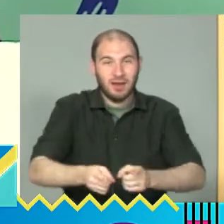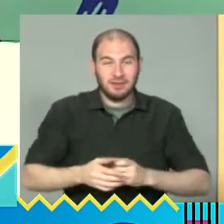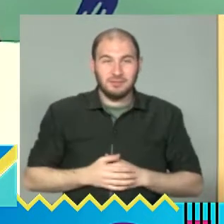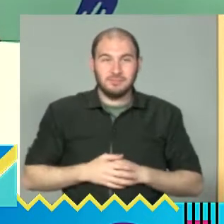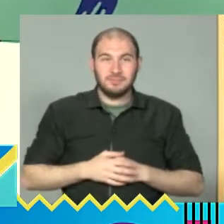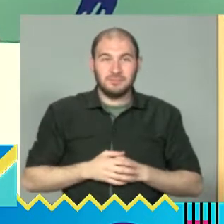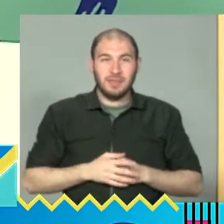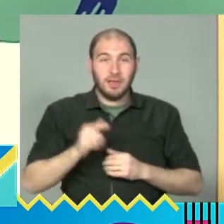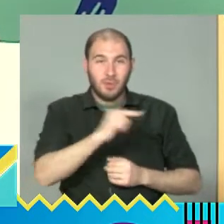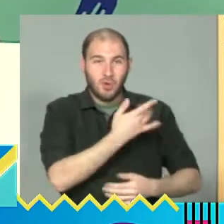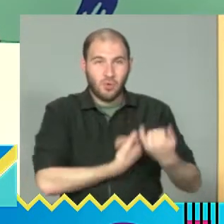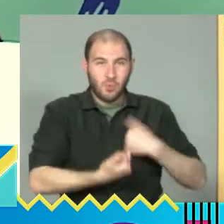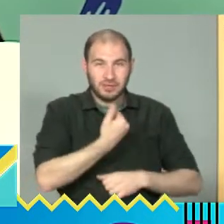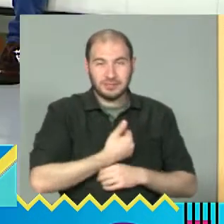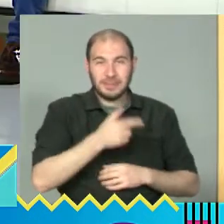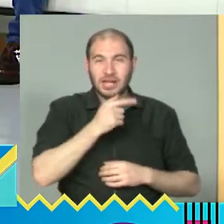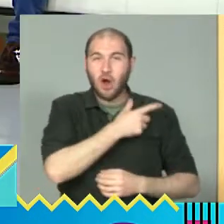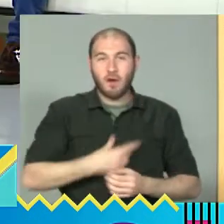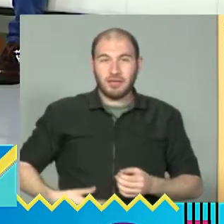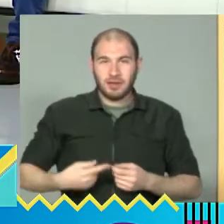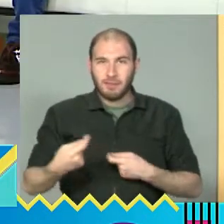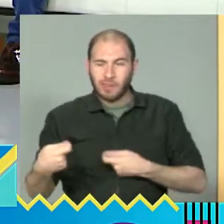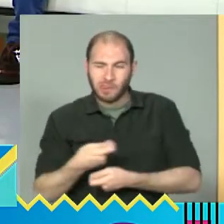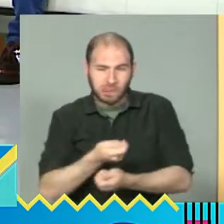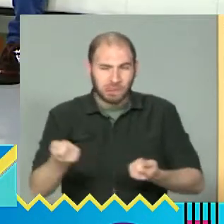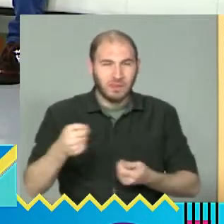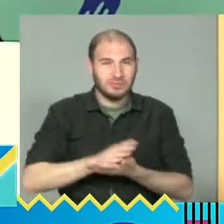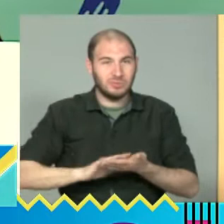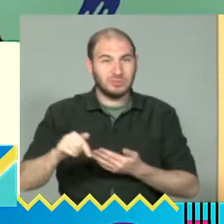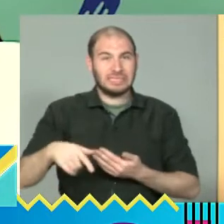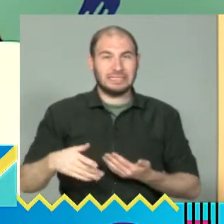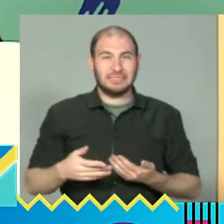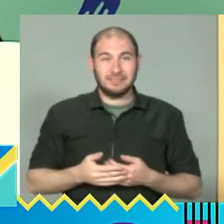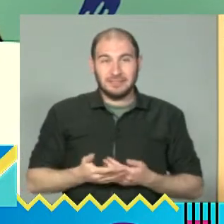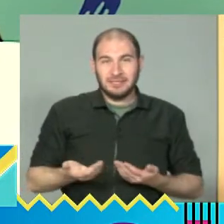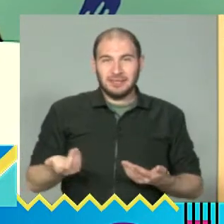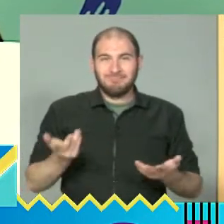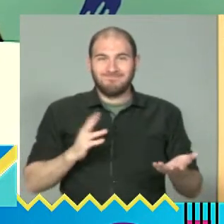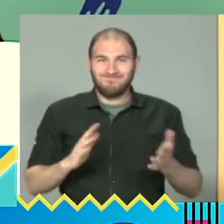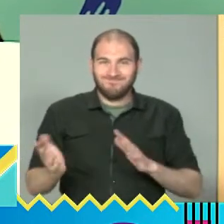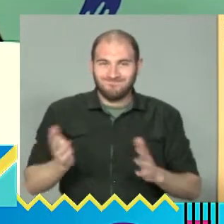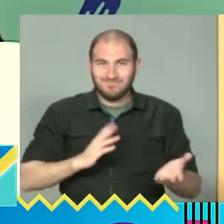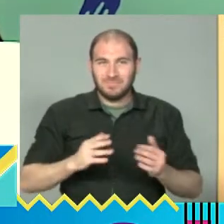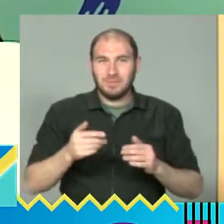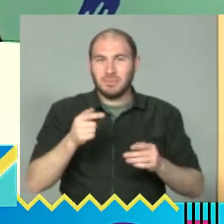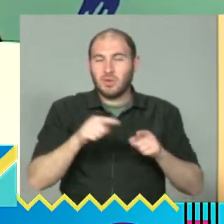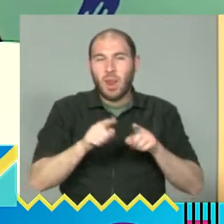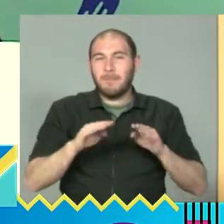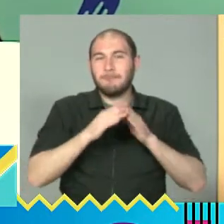Entonces, eso que vos decías hoy, ¿el gobierno logró gambetear la situación de hoy? Bueno, es más o menos como lo que le pasó al